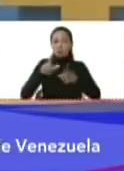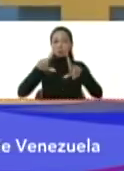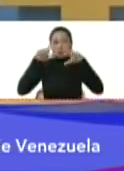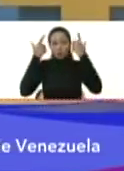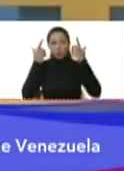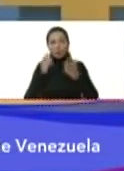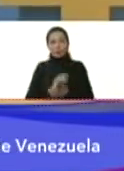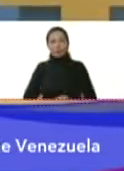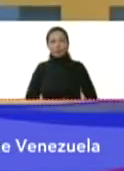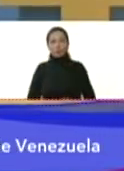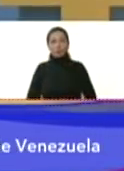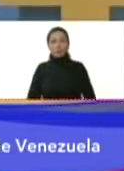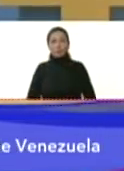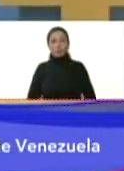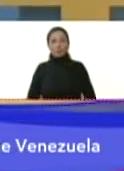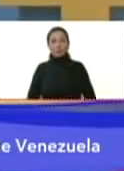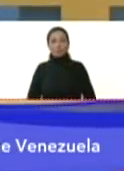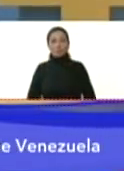Guaira,